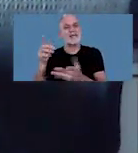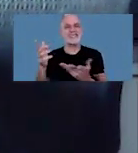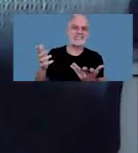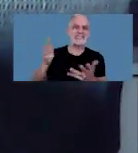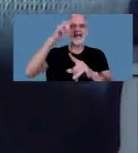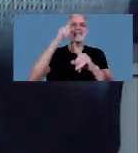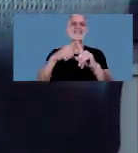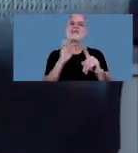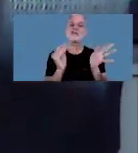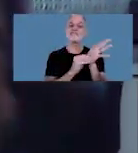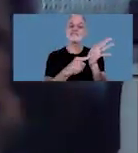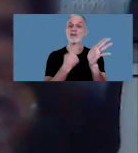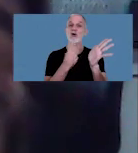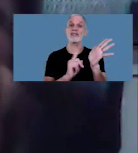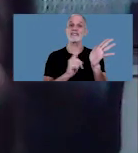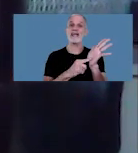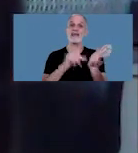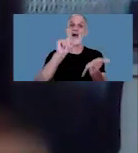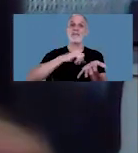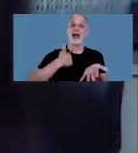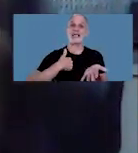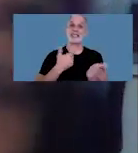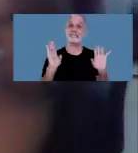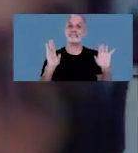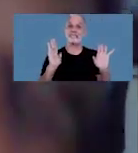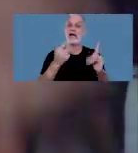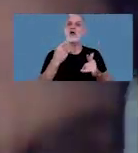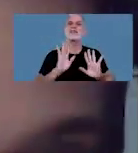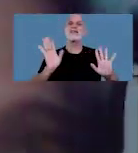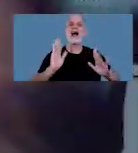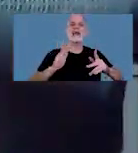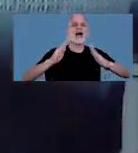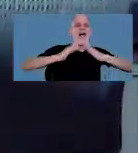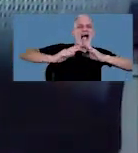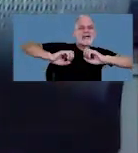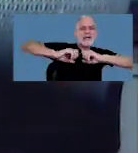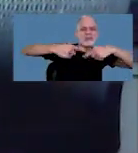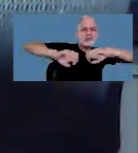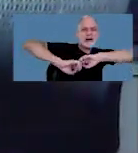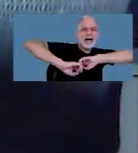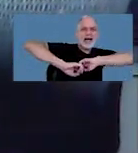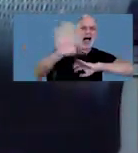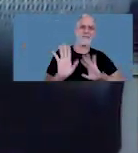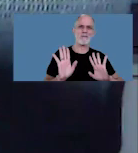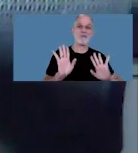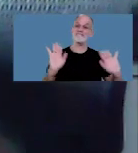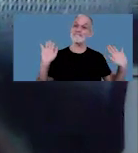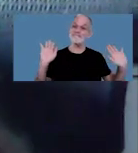dice ubicados en el país. La exención te dice inmuebles rurales no que